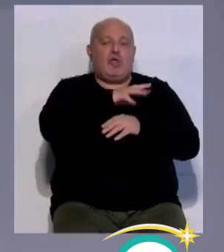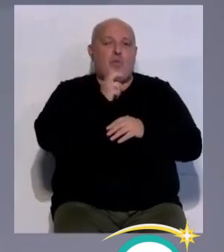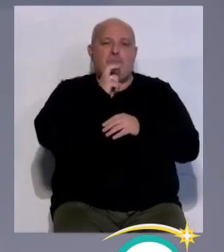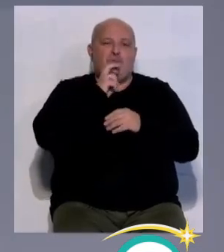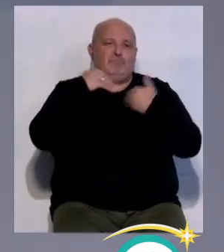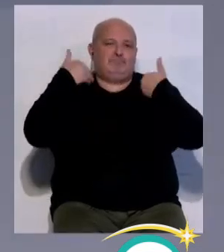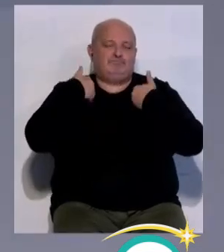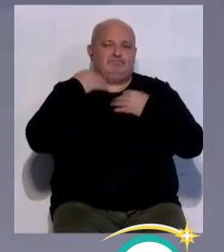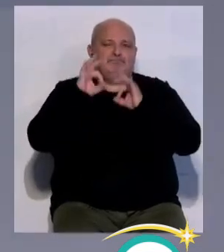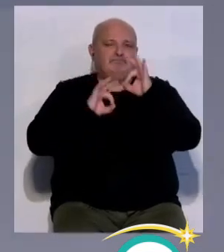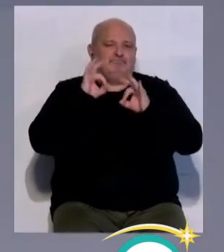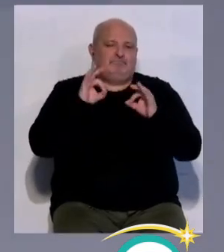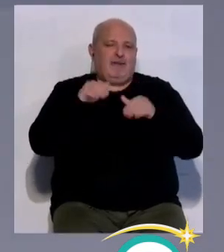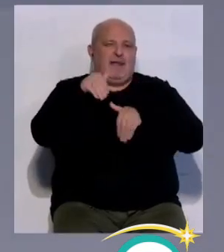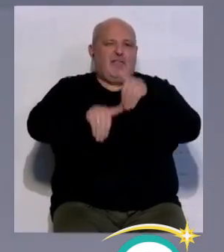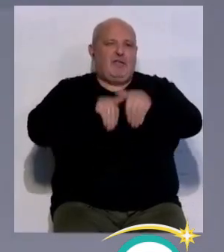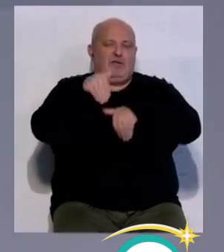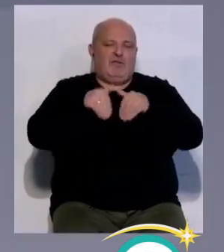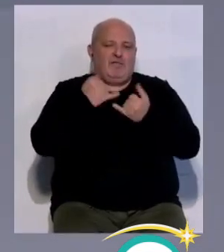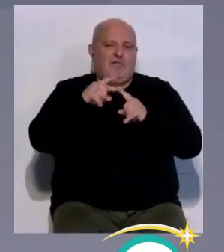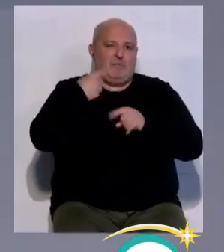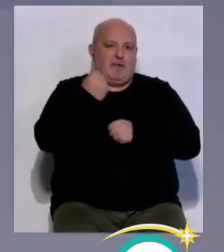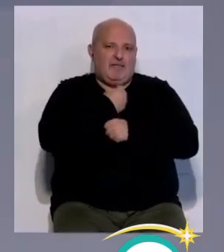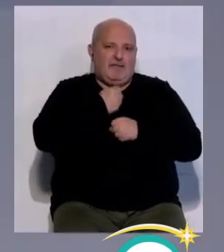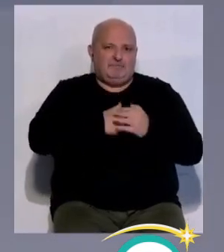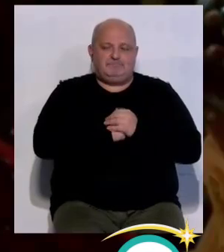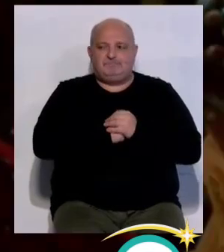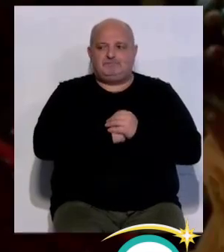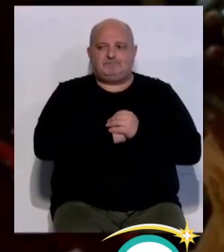convoque cabildo de elecciones tras las fiestas navideñas.